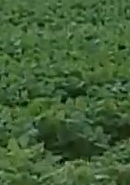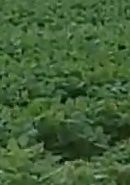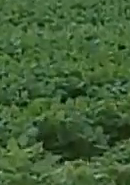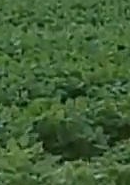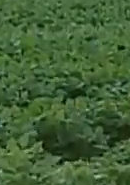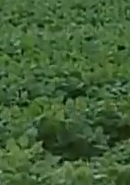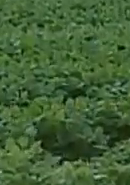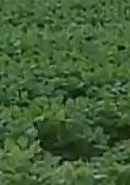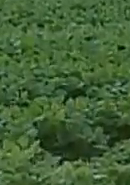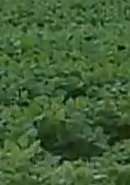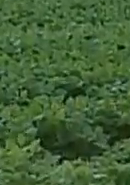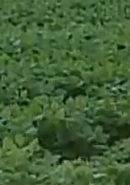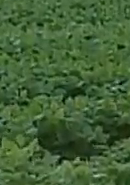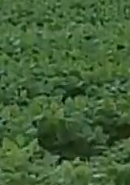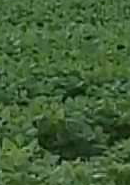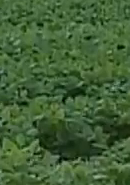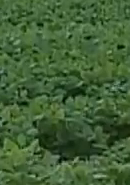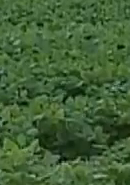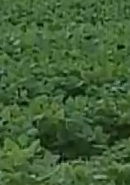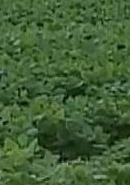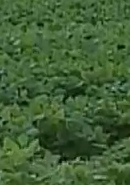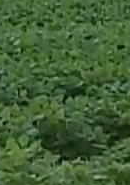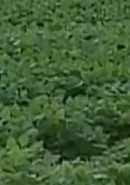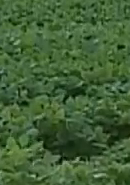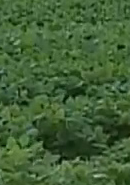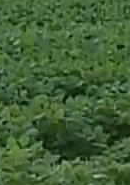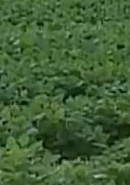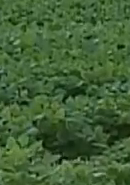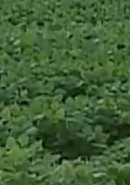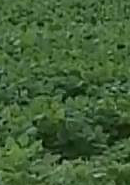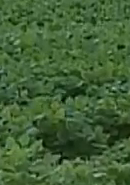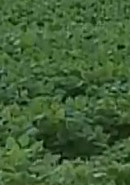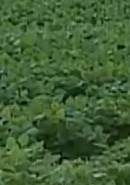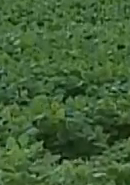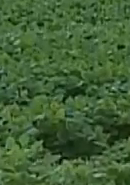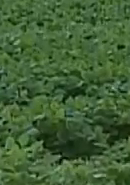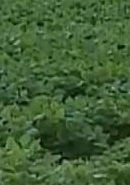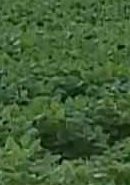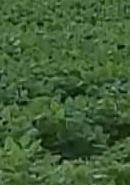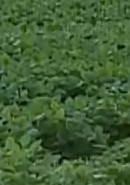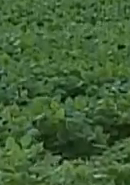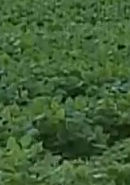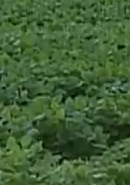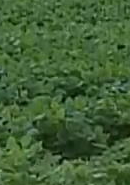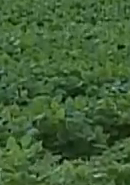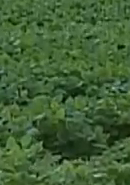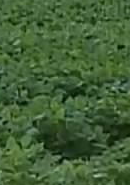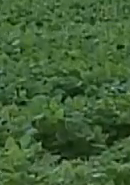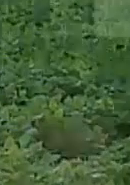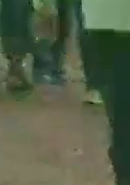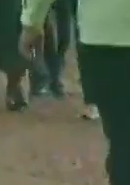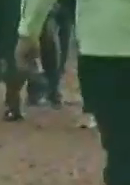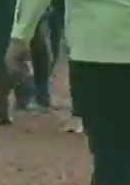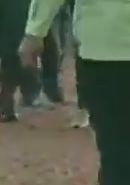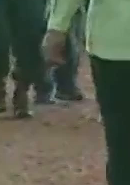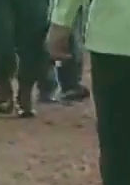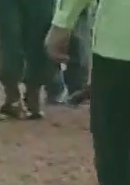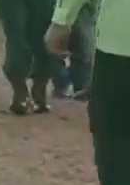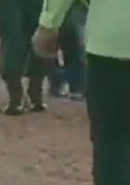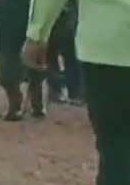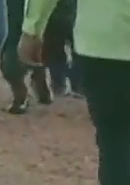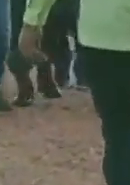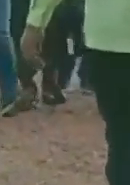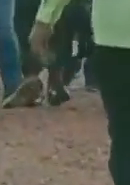de bien. Aquí está Edmar, mi saludo Edmar, Wilmar Castro Soteldo, el gobernador decía, aquí